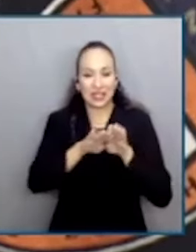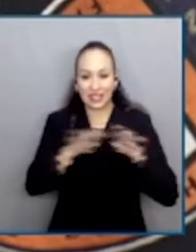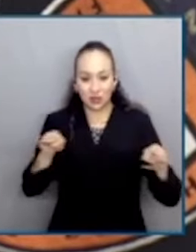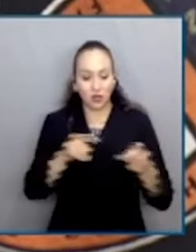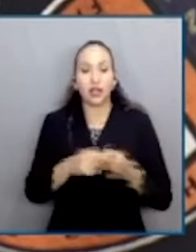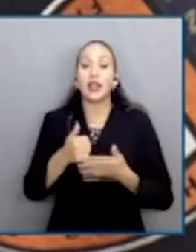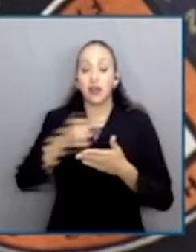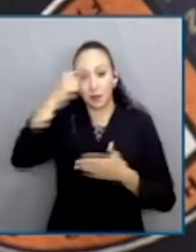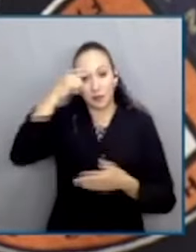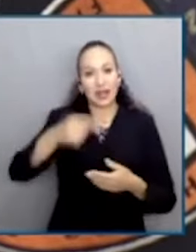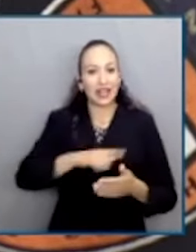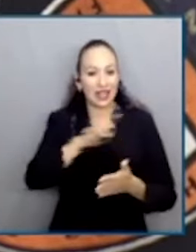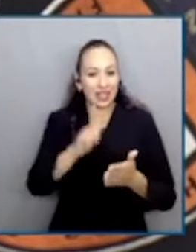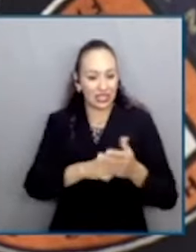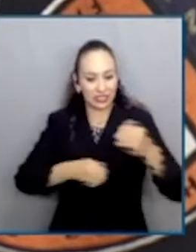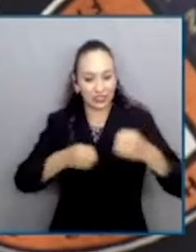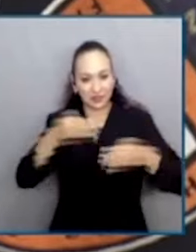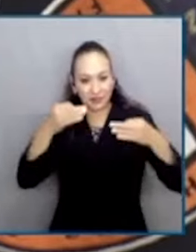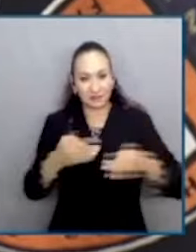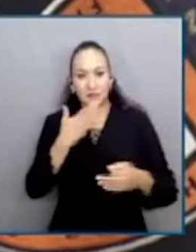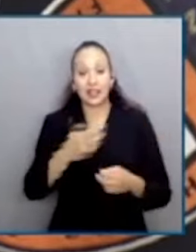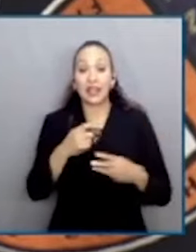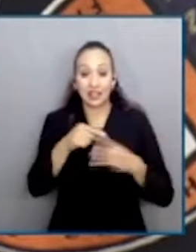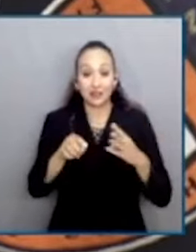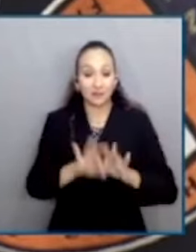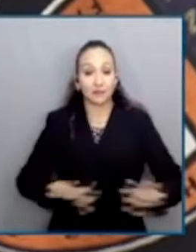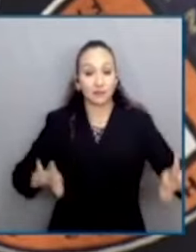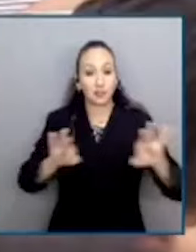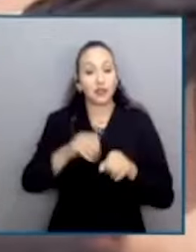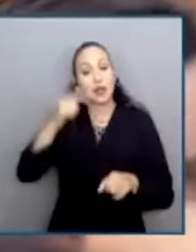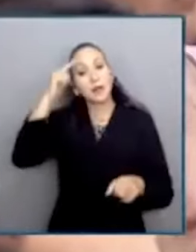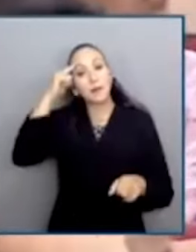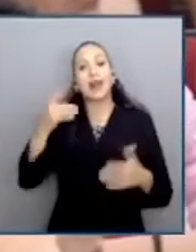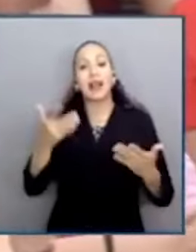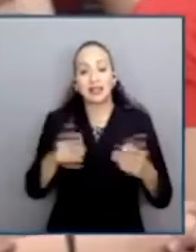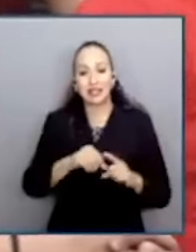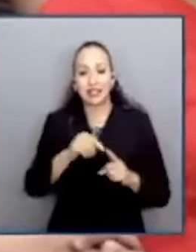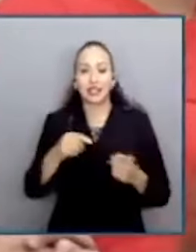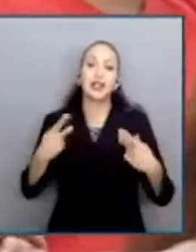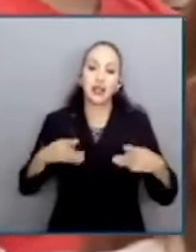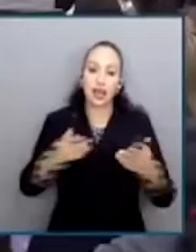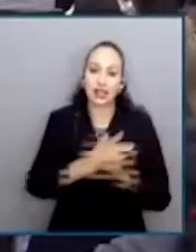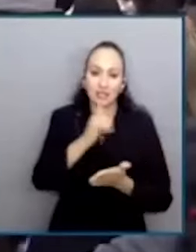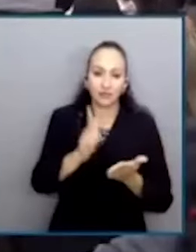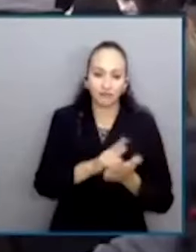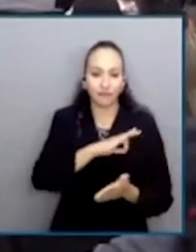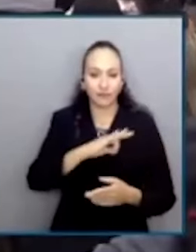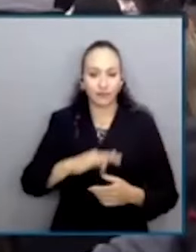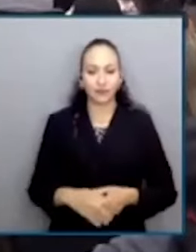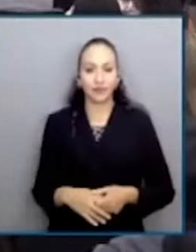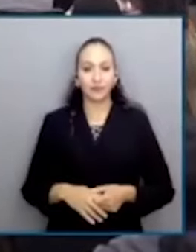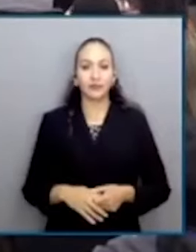porque esa es la base para construir un verdadero Estado de Derecho. La ministra en retiro y senadora Olga